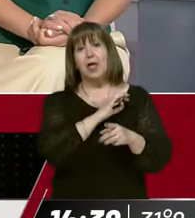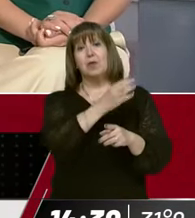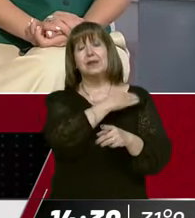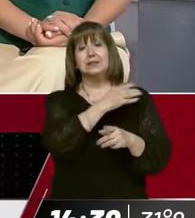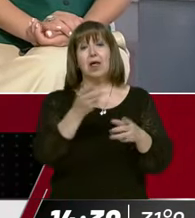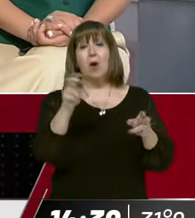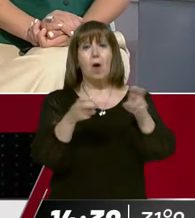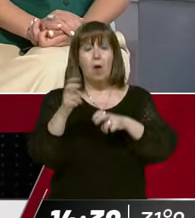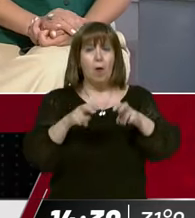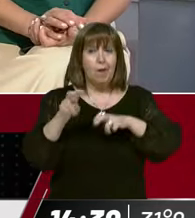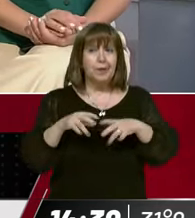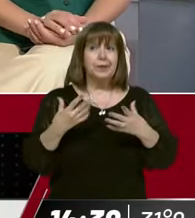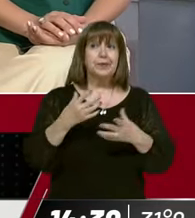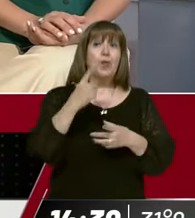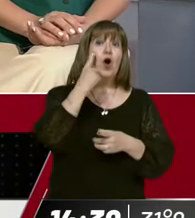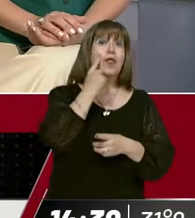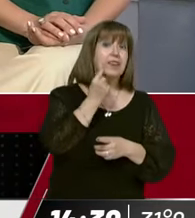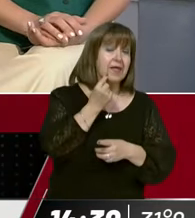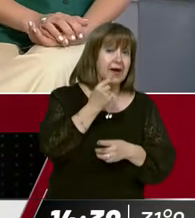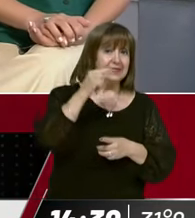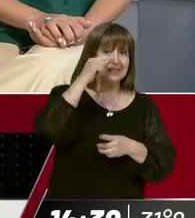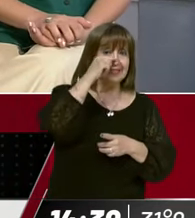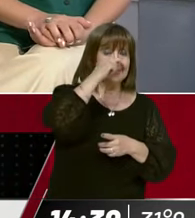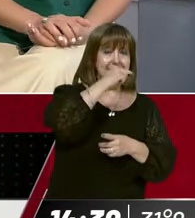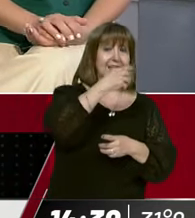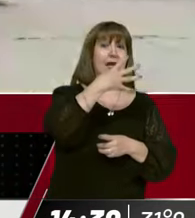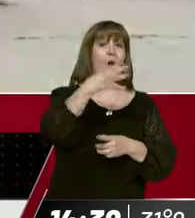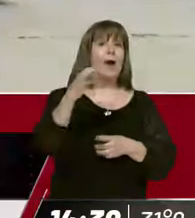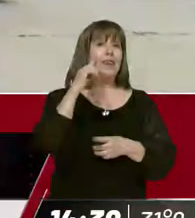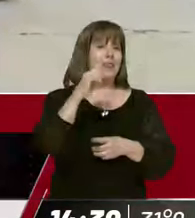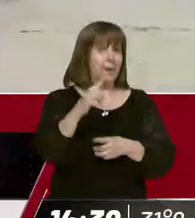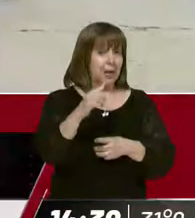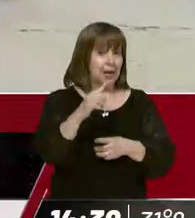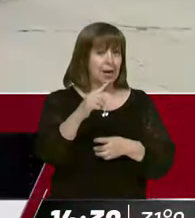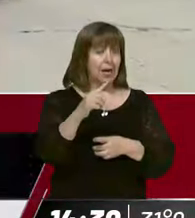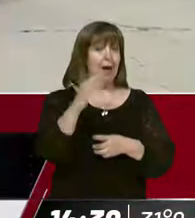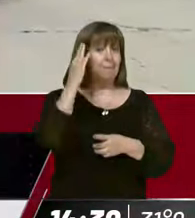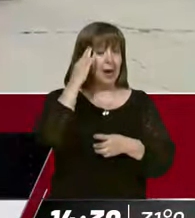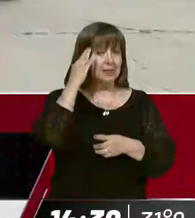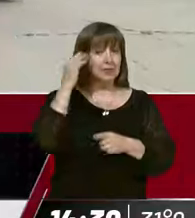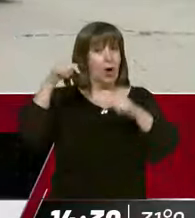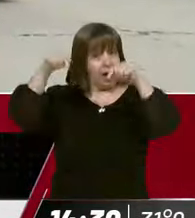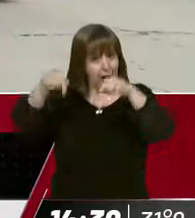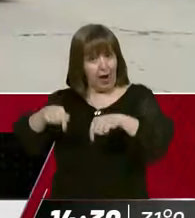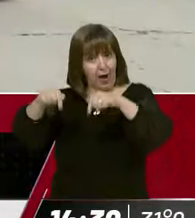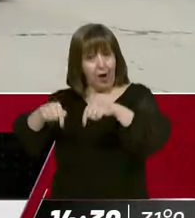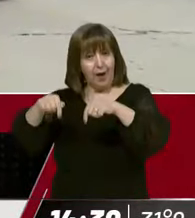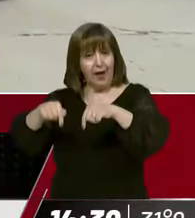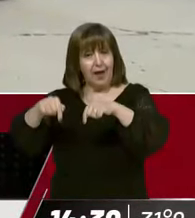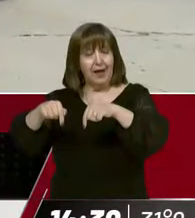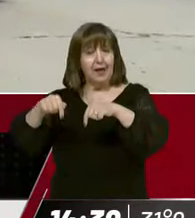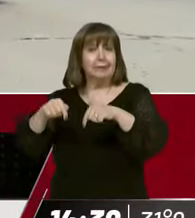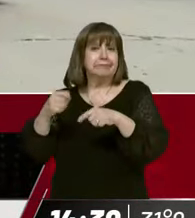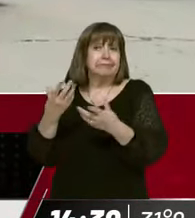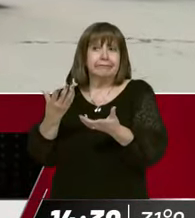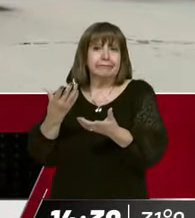las transacciones promedio diarias fueron 740.000 en el mes de marzo, y en lo que llevamos ahora, en